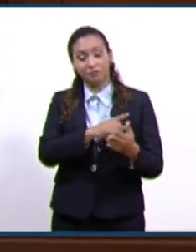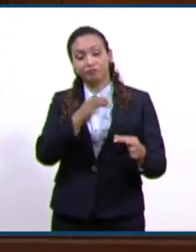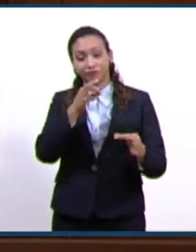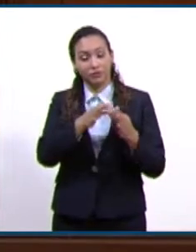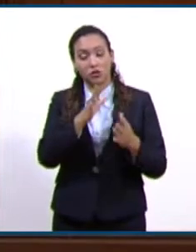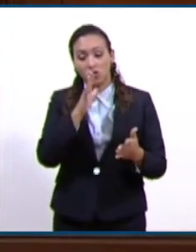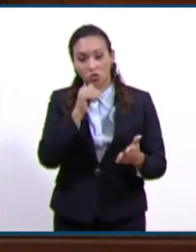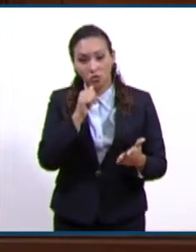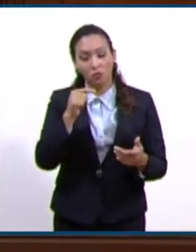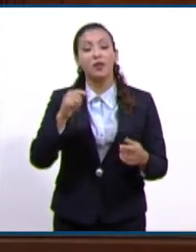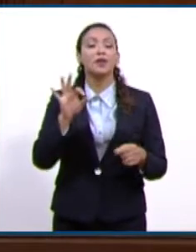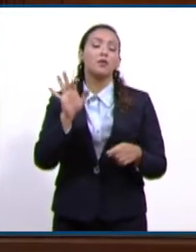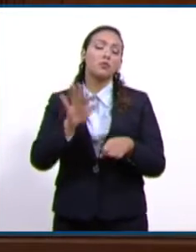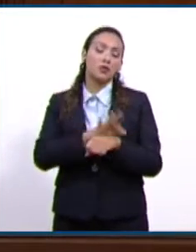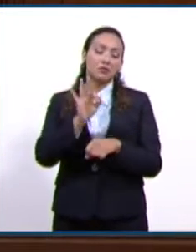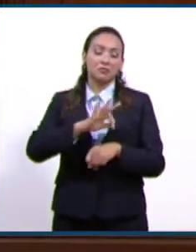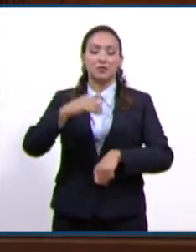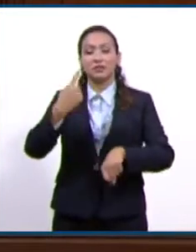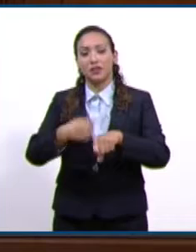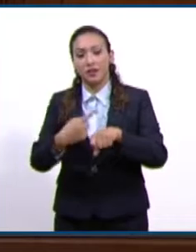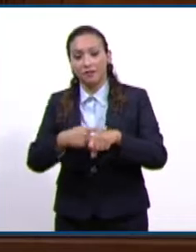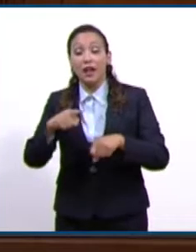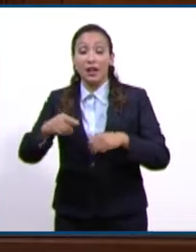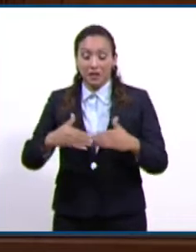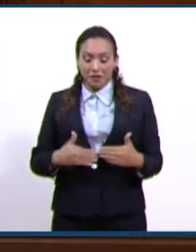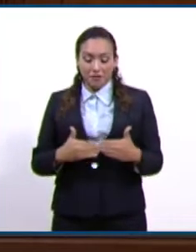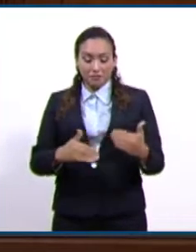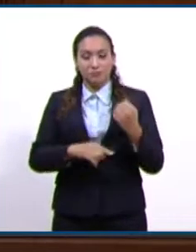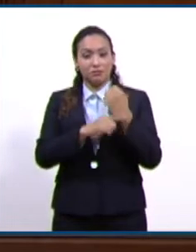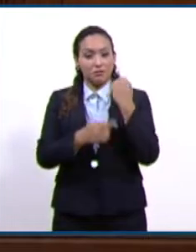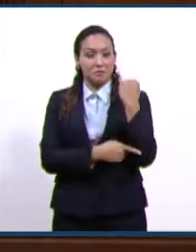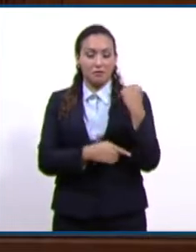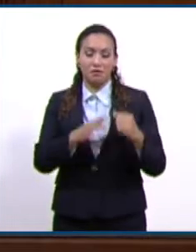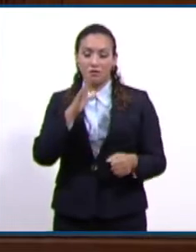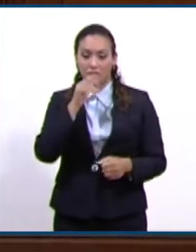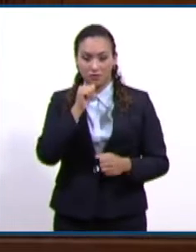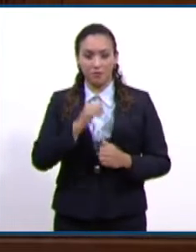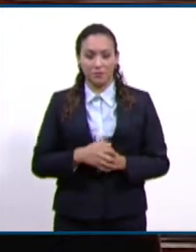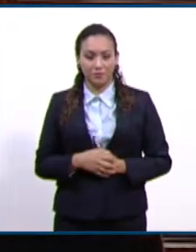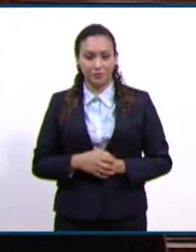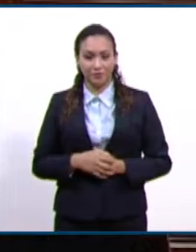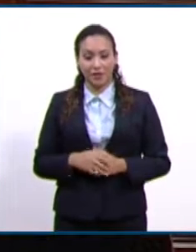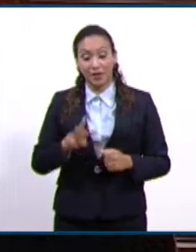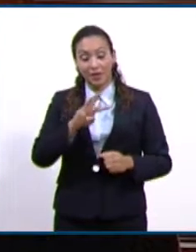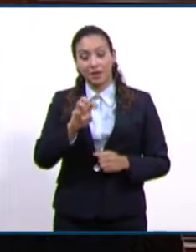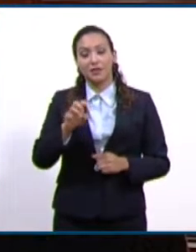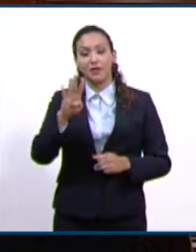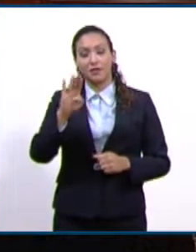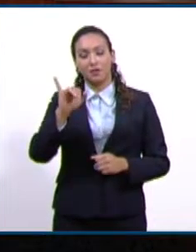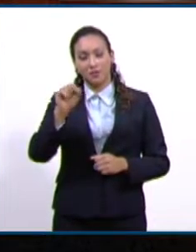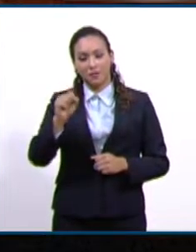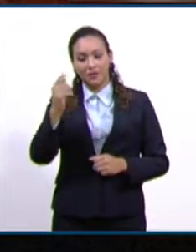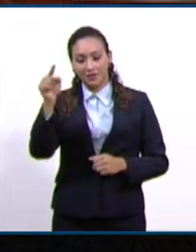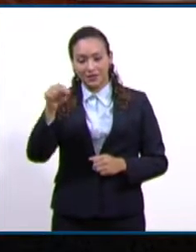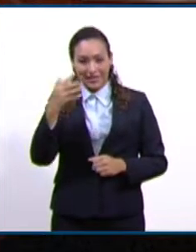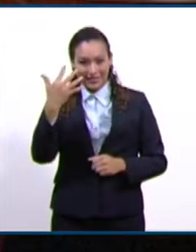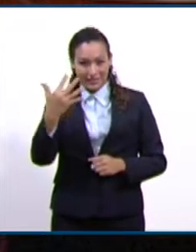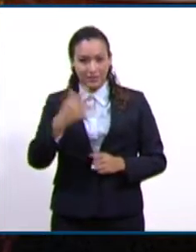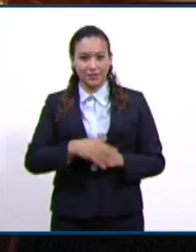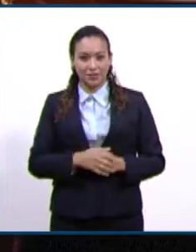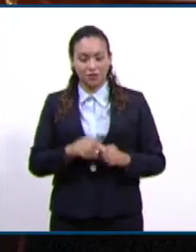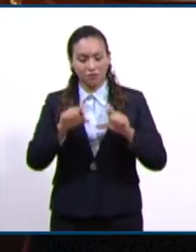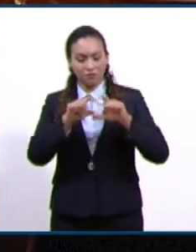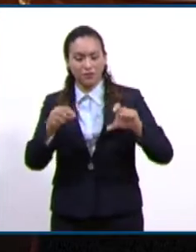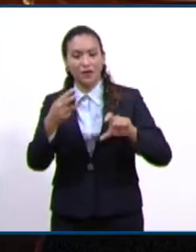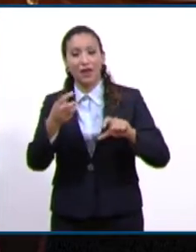médica para llevar a cabo la gestación en su útero". 300 bis 5, fracción tercera, en las